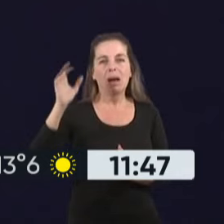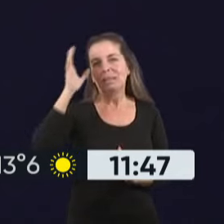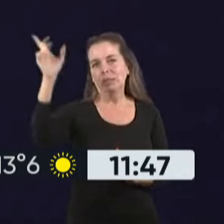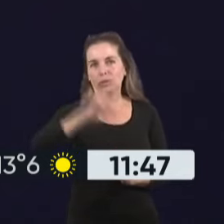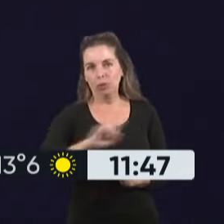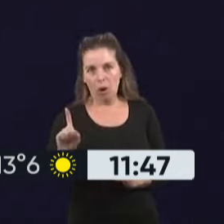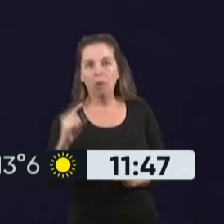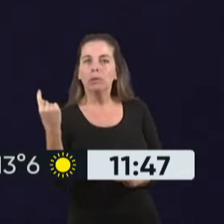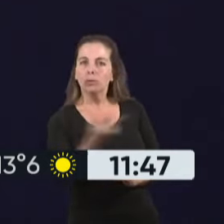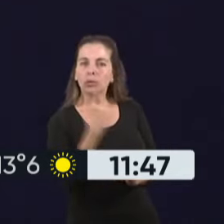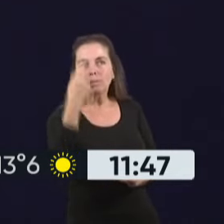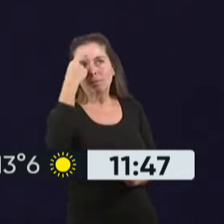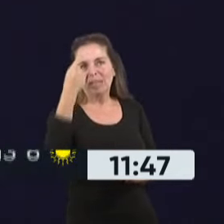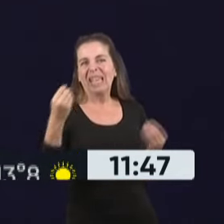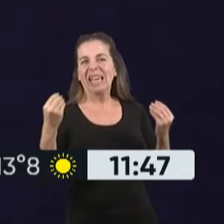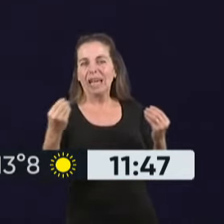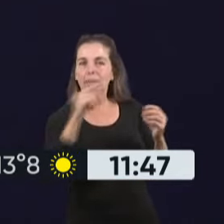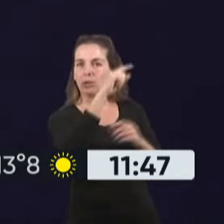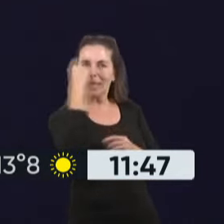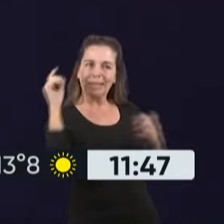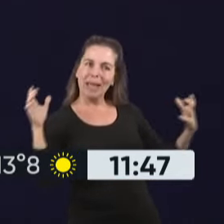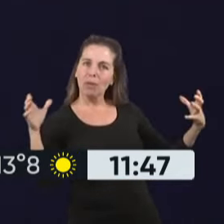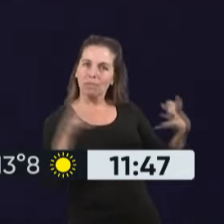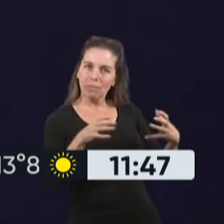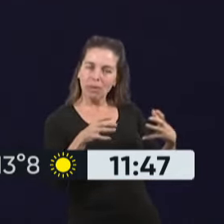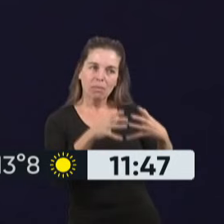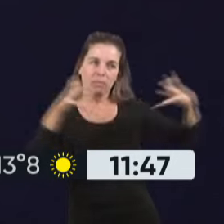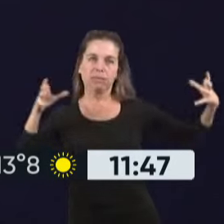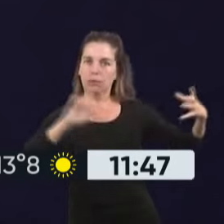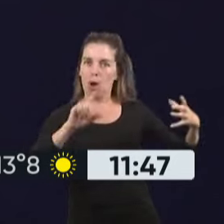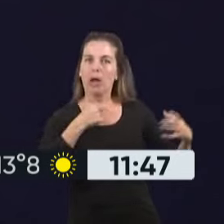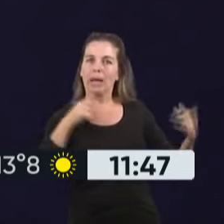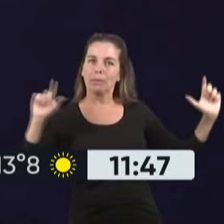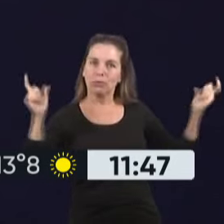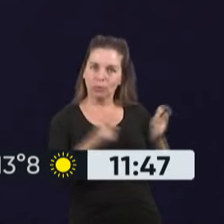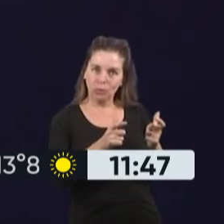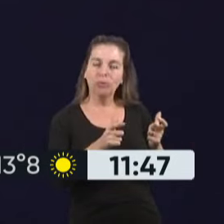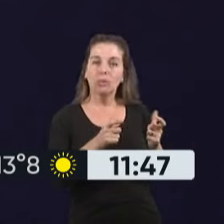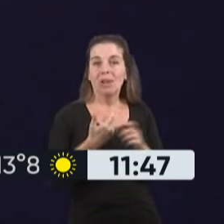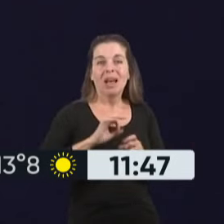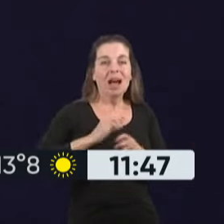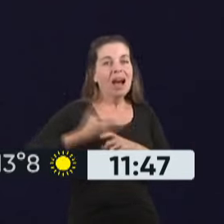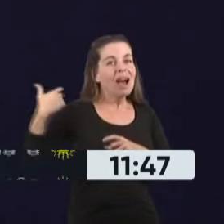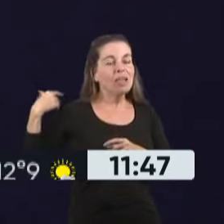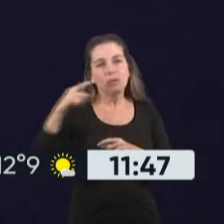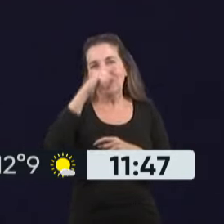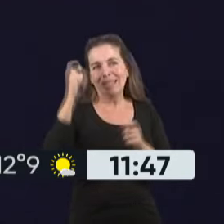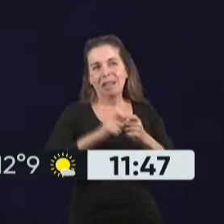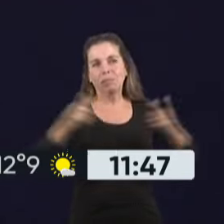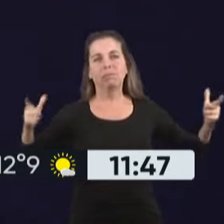un Estado chico y no un Estado de un tamaño de un elefante que lo único que hizo fue multiplicar